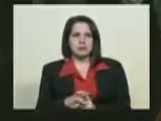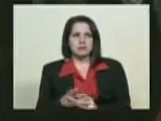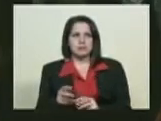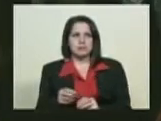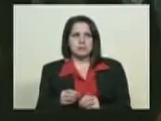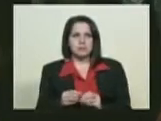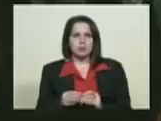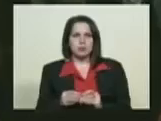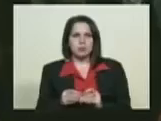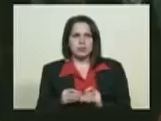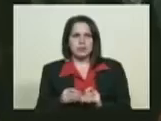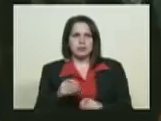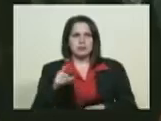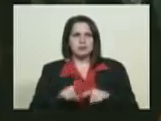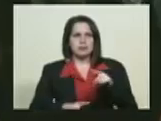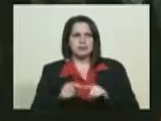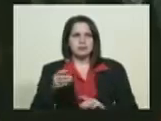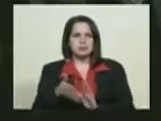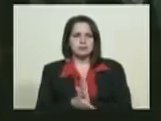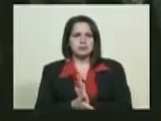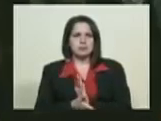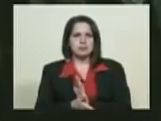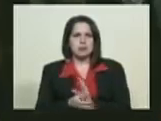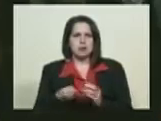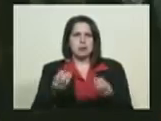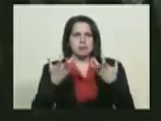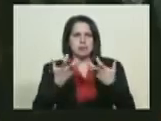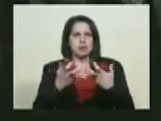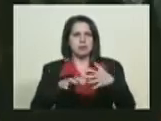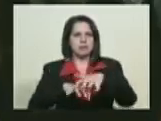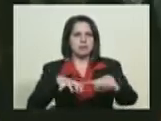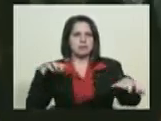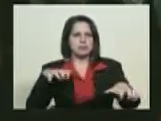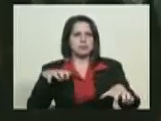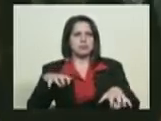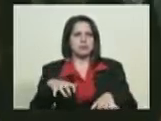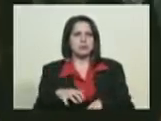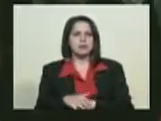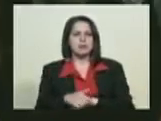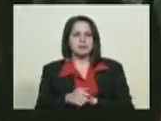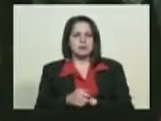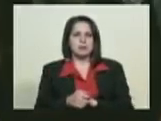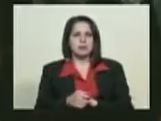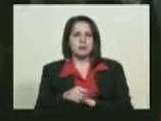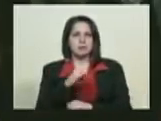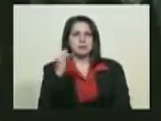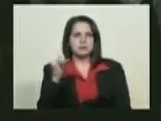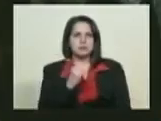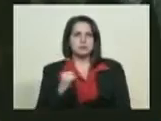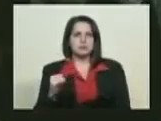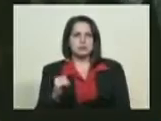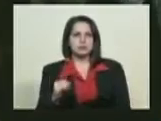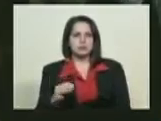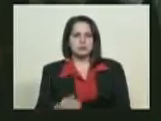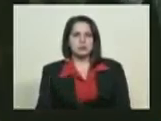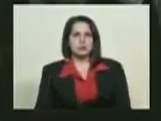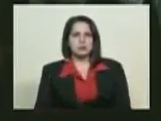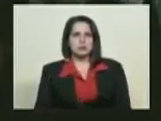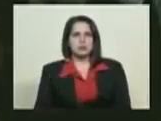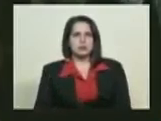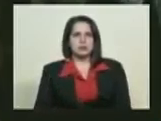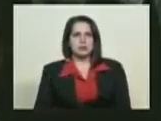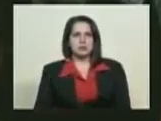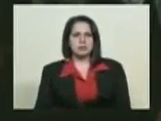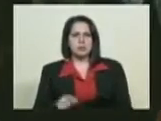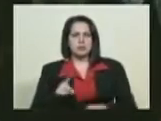poblacionalmente más grande del país, con más votantes del país, el estado Zulia. Lo ganamos con